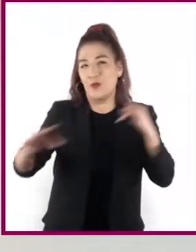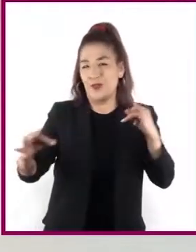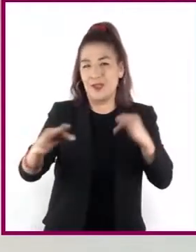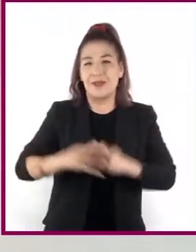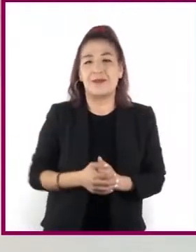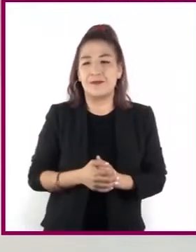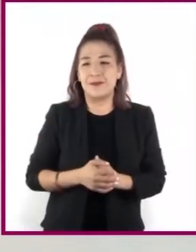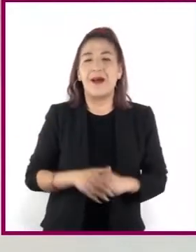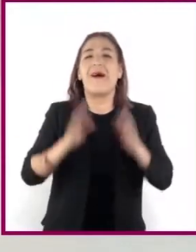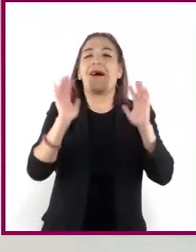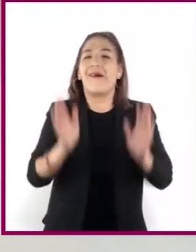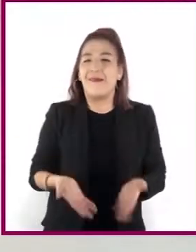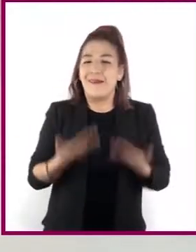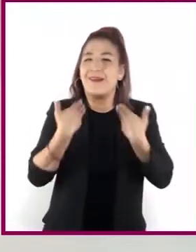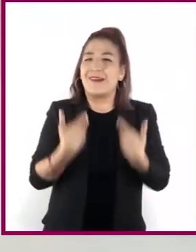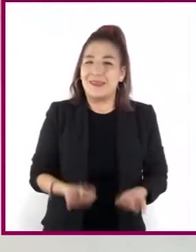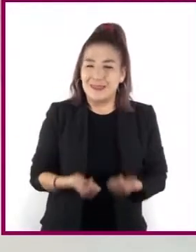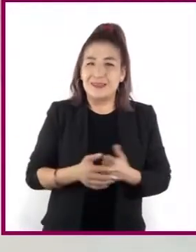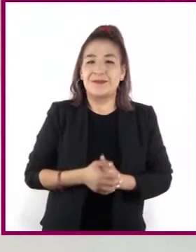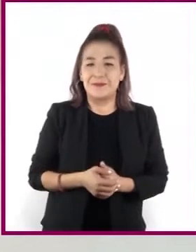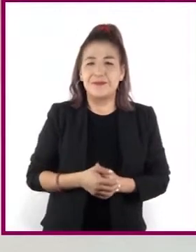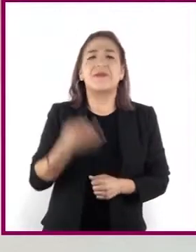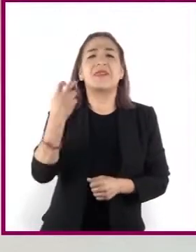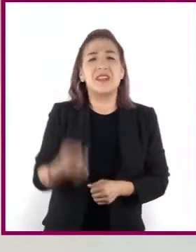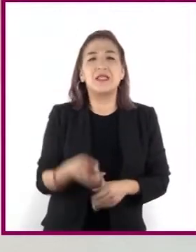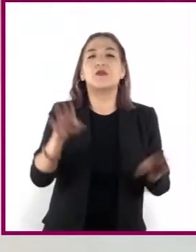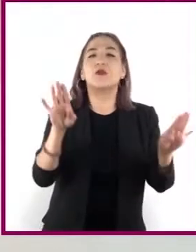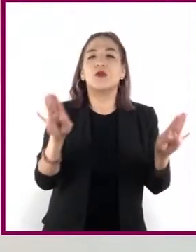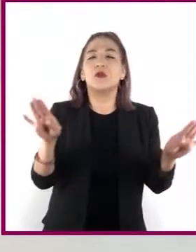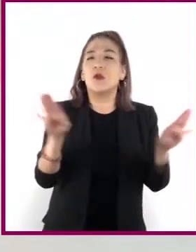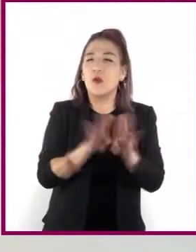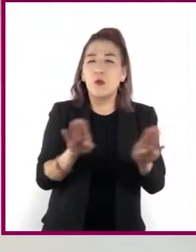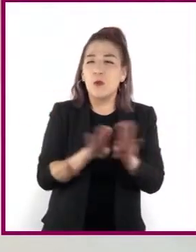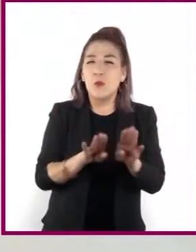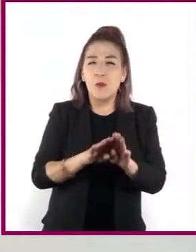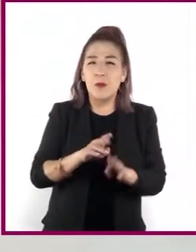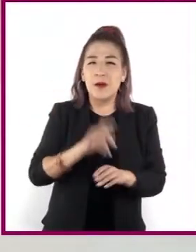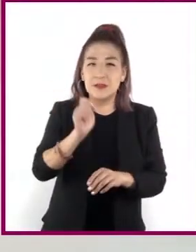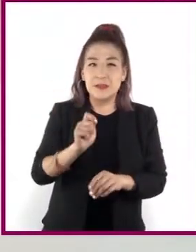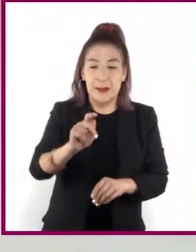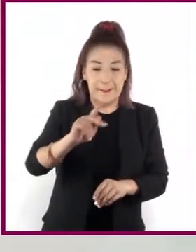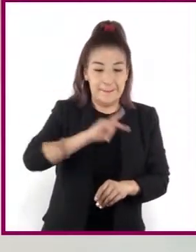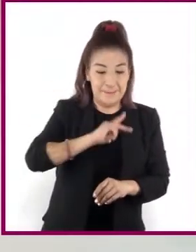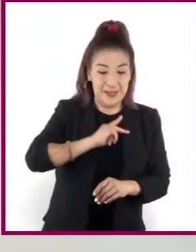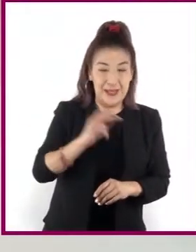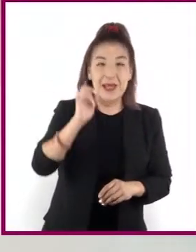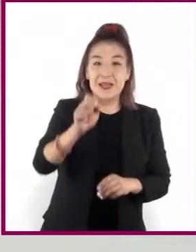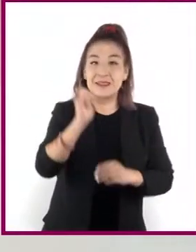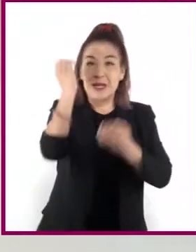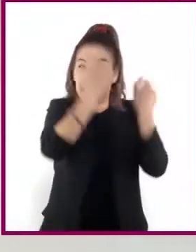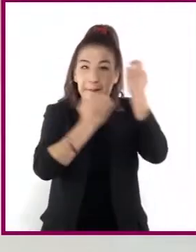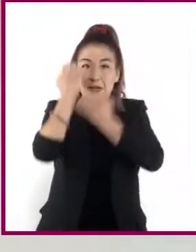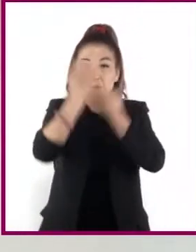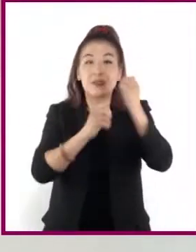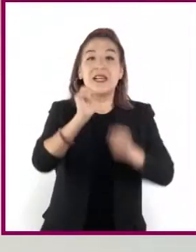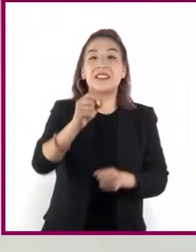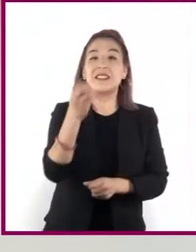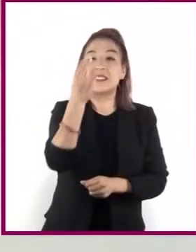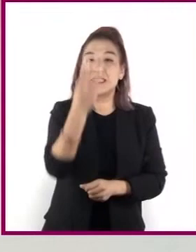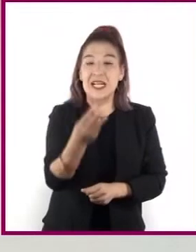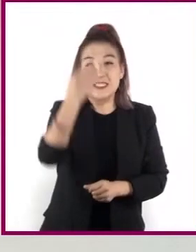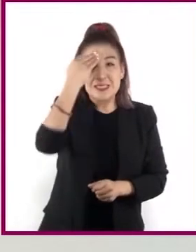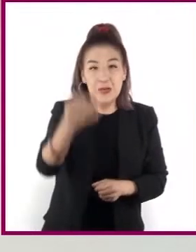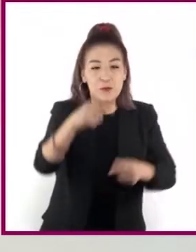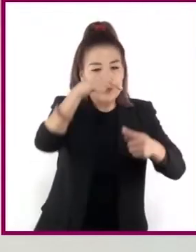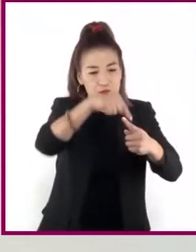Uy, ya voy comprendiendo. Eso significa que en nuestra autoevaluación debemos considerar estos 3 momentos para saber si estamos